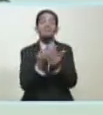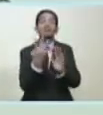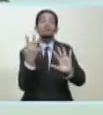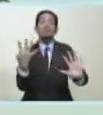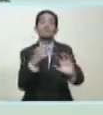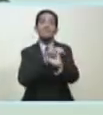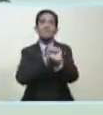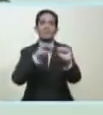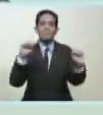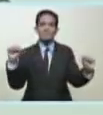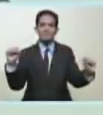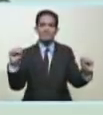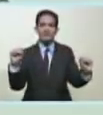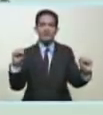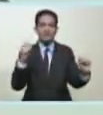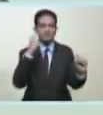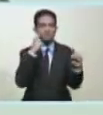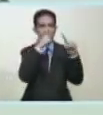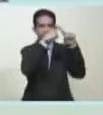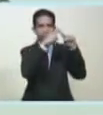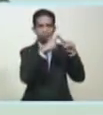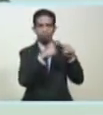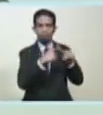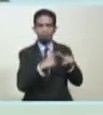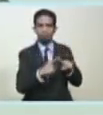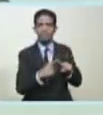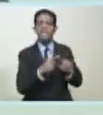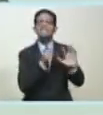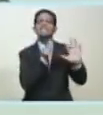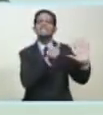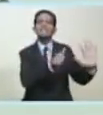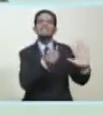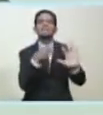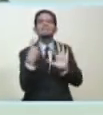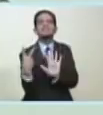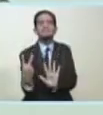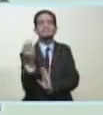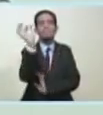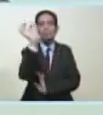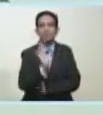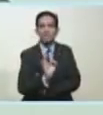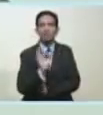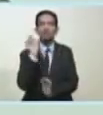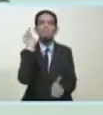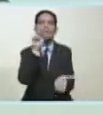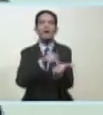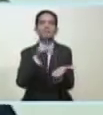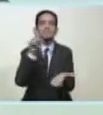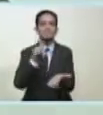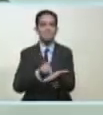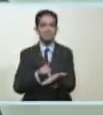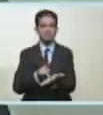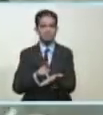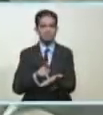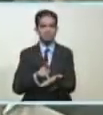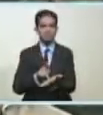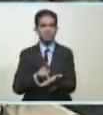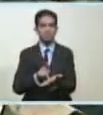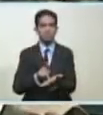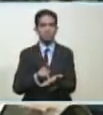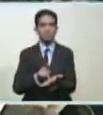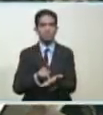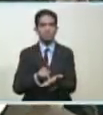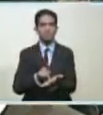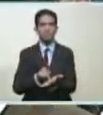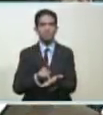tendencia de voto general alcanzaba 67% de participación. Saben los expertos electorales, incluyendo el